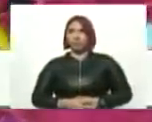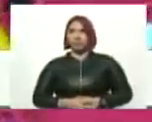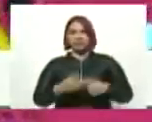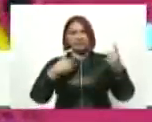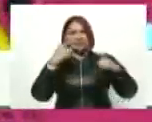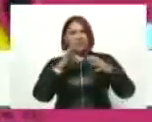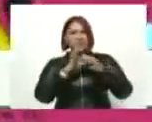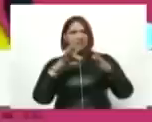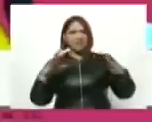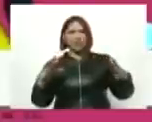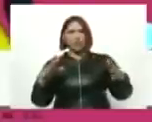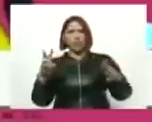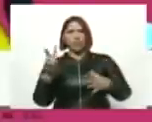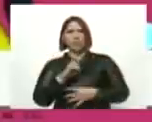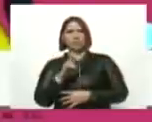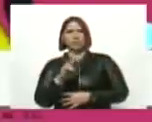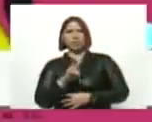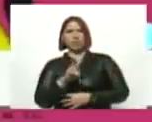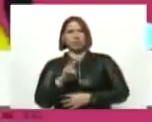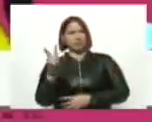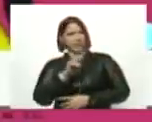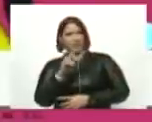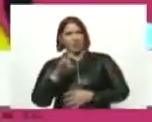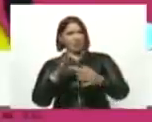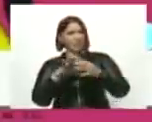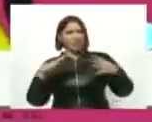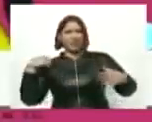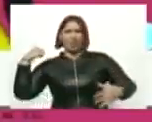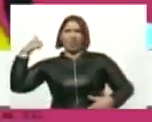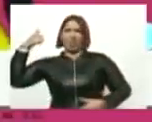Venezuela estaba dividida hacía años.